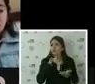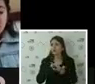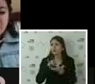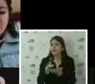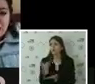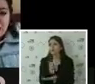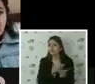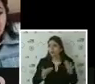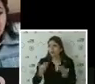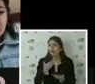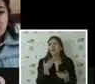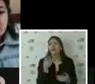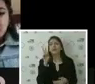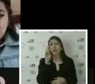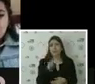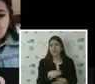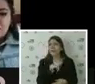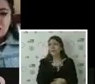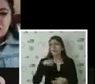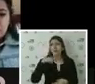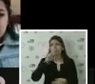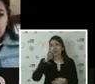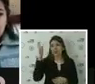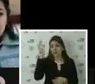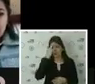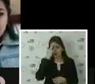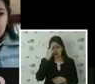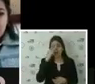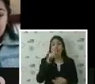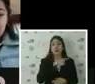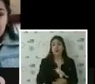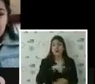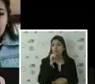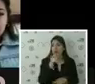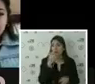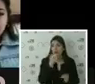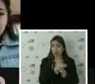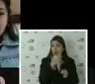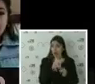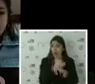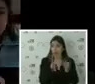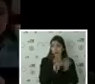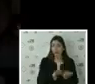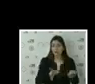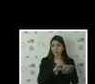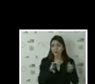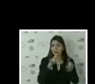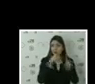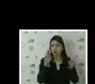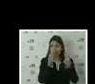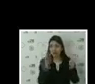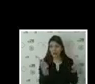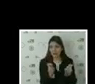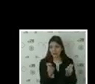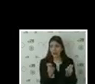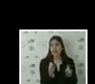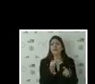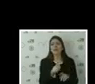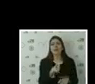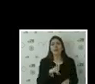que recordar que es muy importante ver el tema de la salud